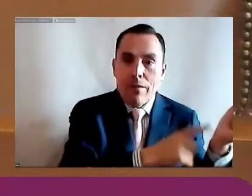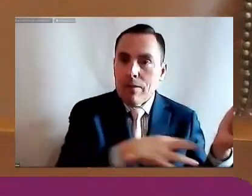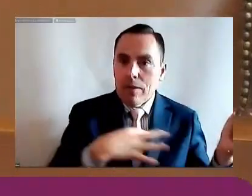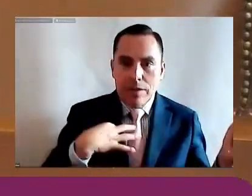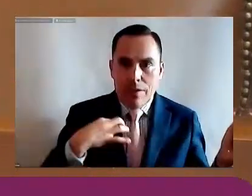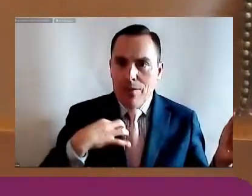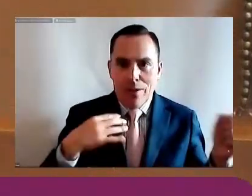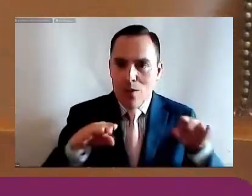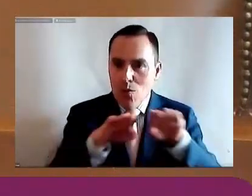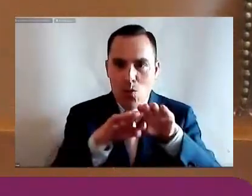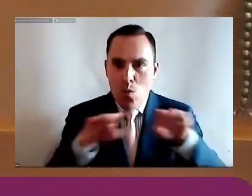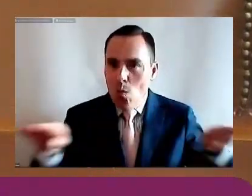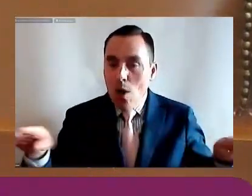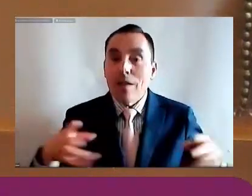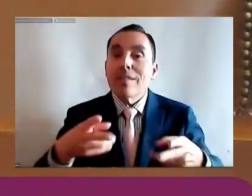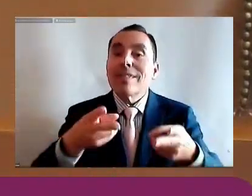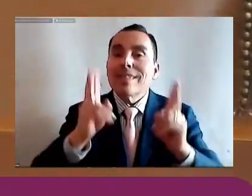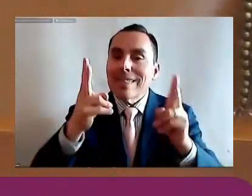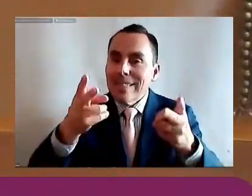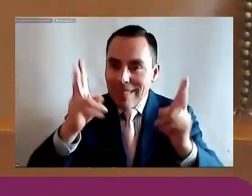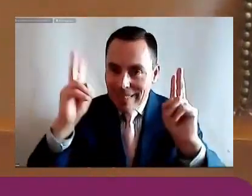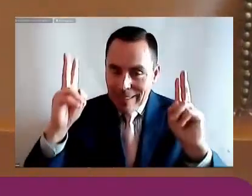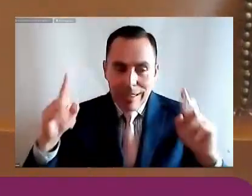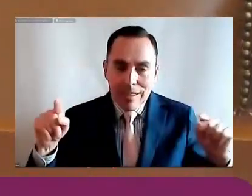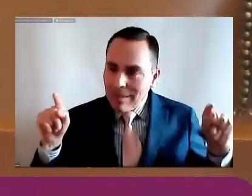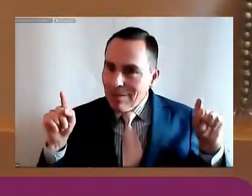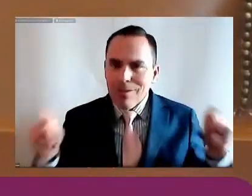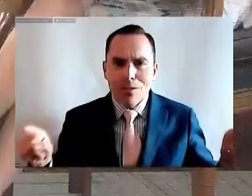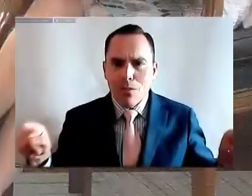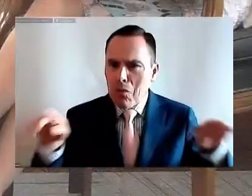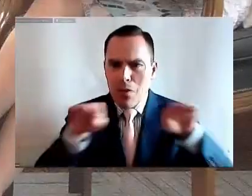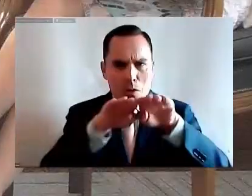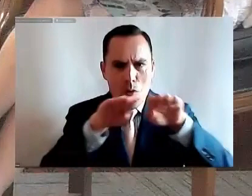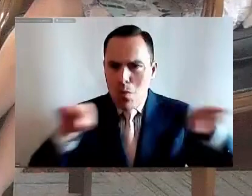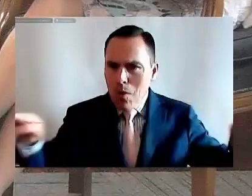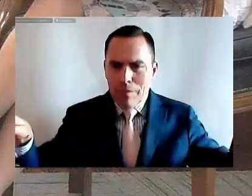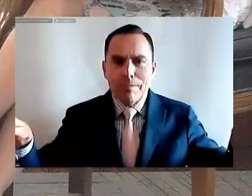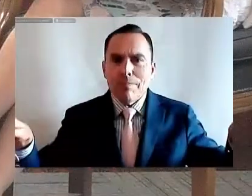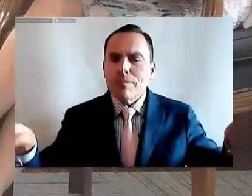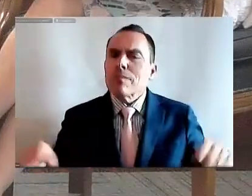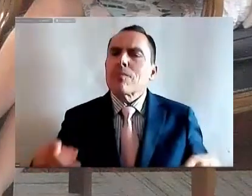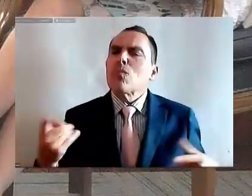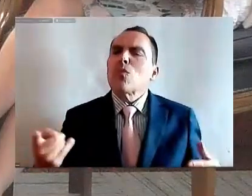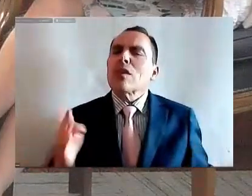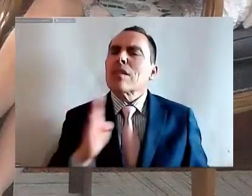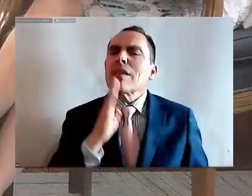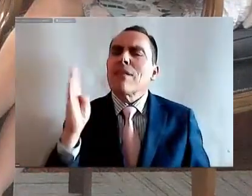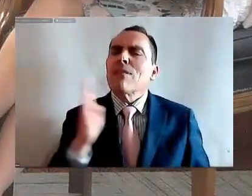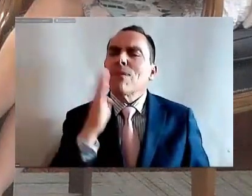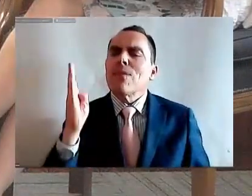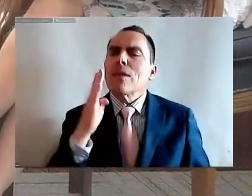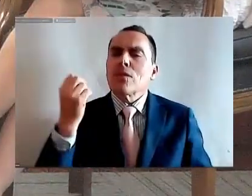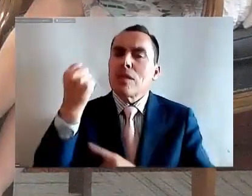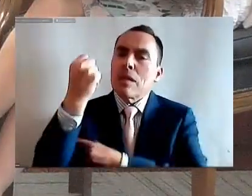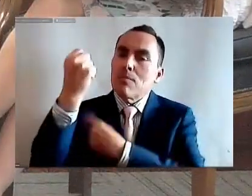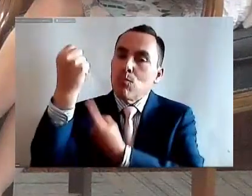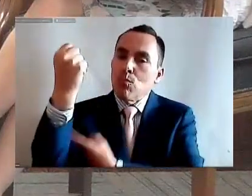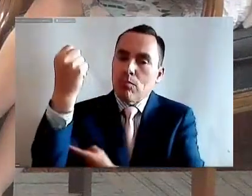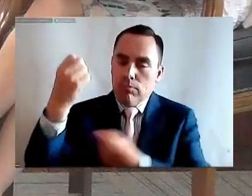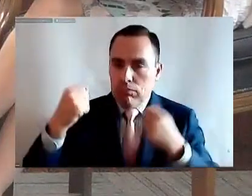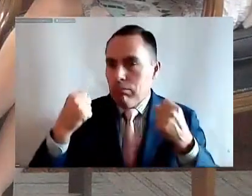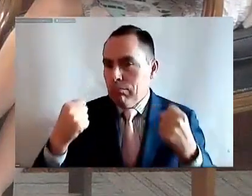Son derechos que están plagados de estándares, porque se basan en relaciones de poder. O sea, si